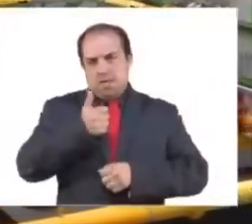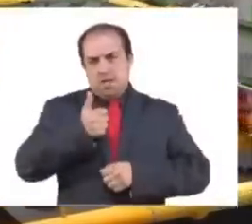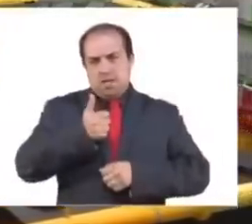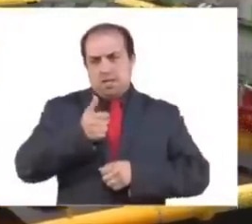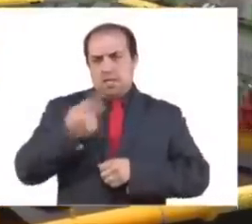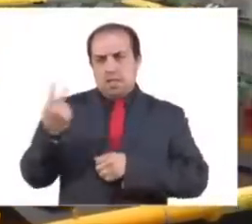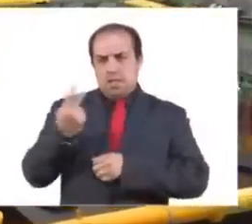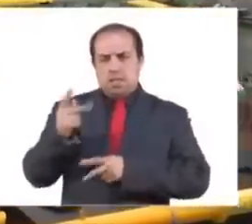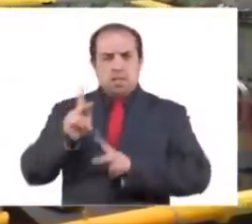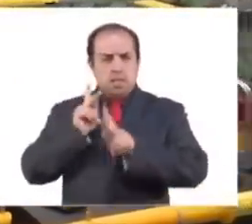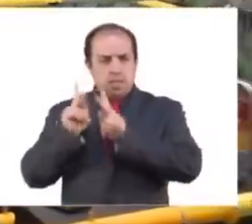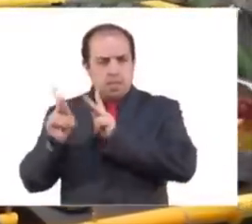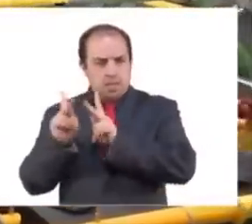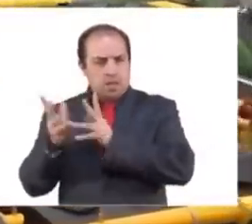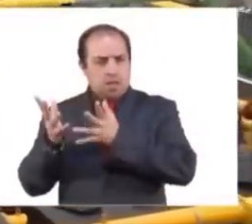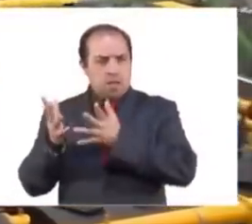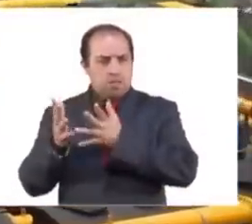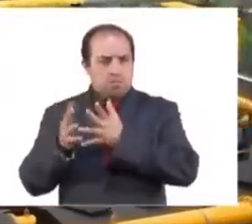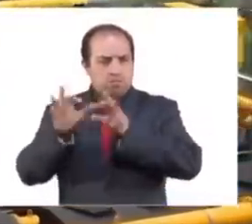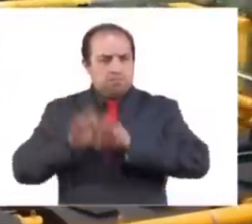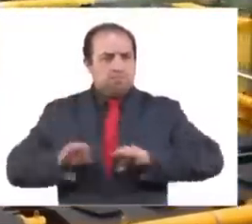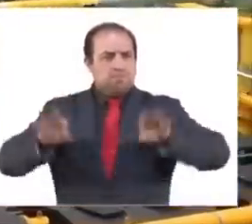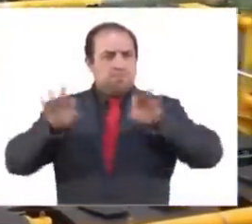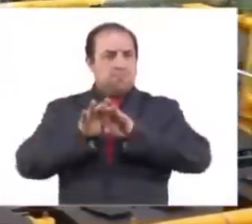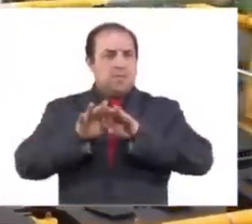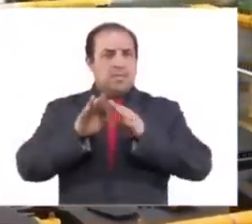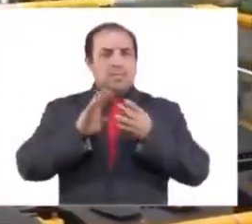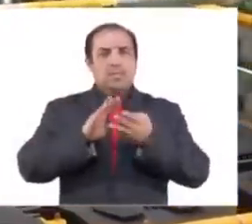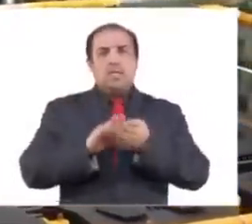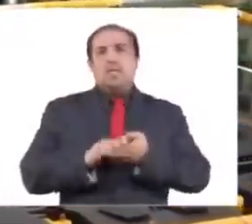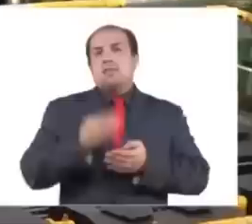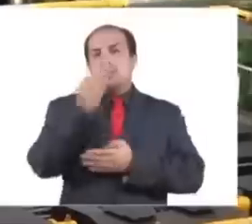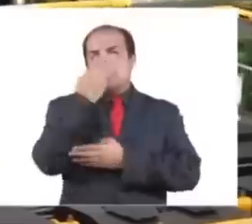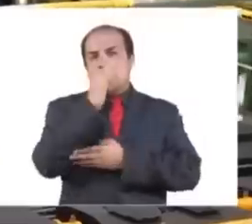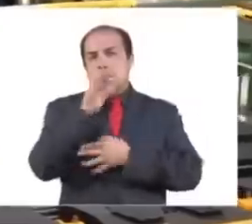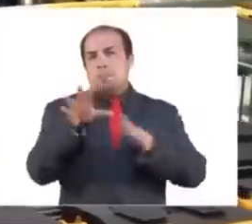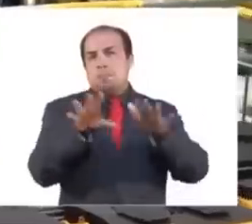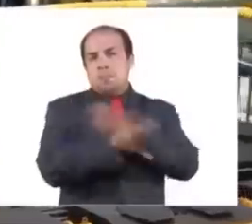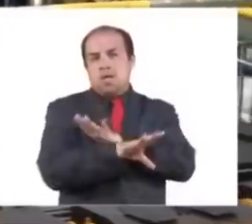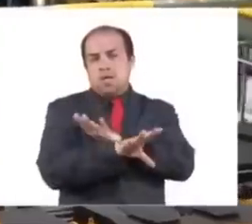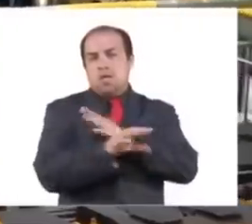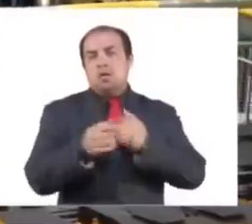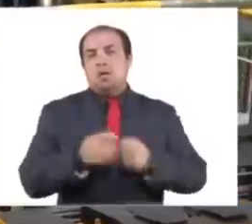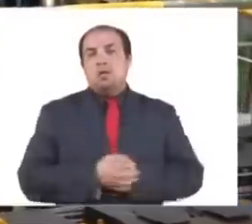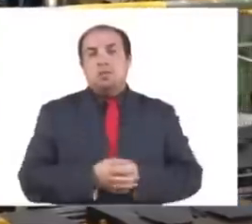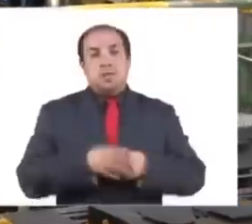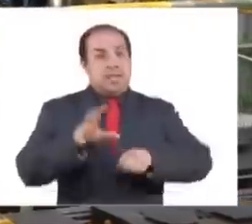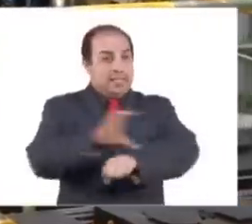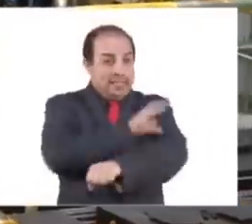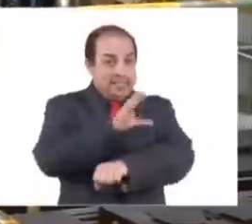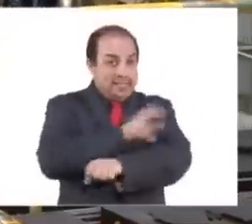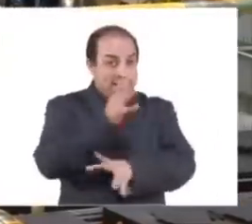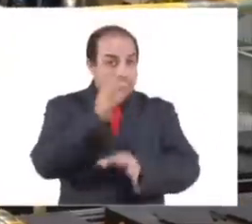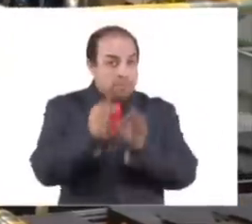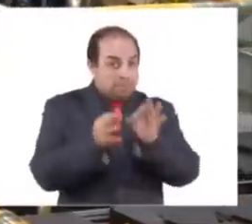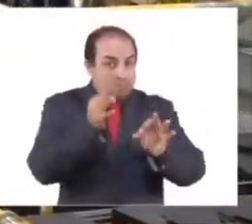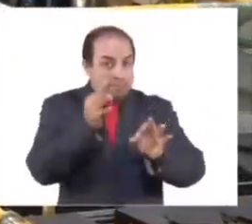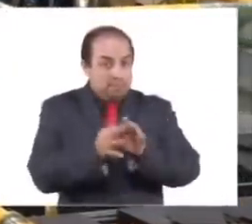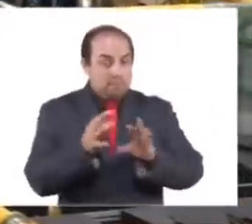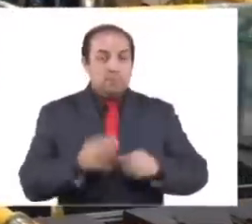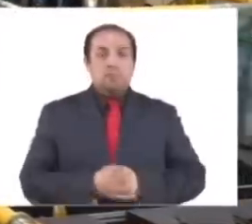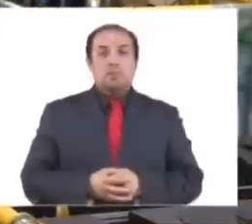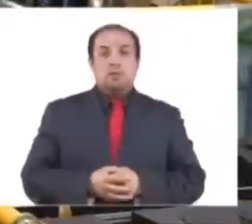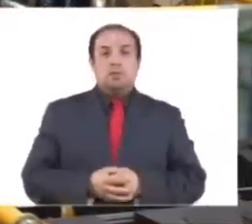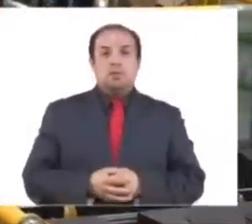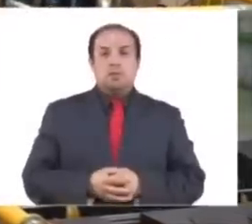importancia del cambio climático, las energías, las eficiencias, todo eso, porque es